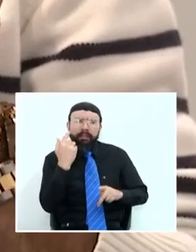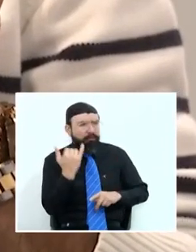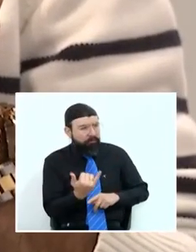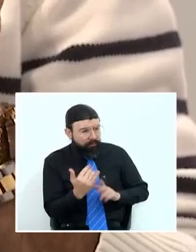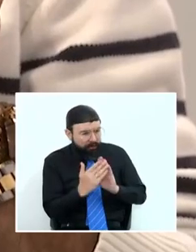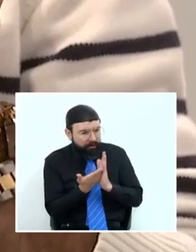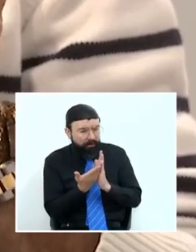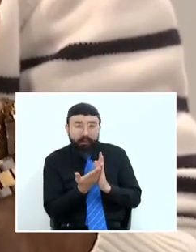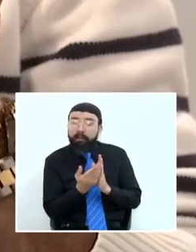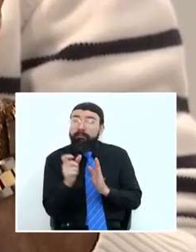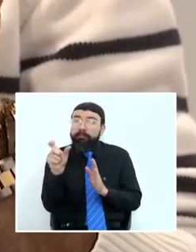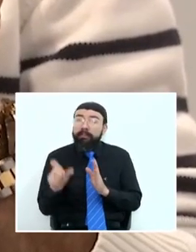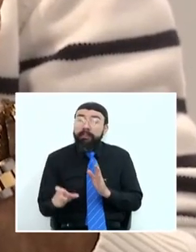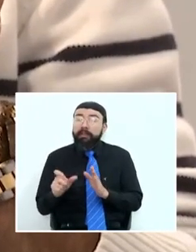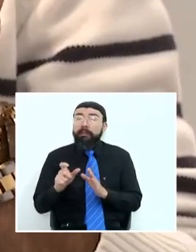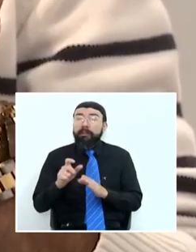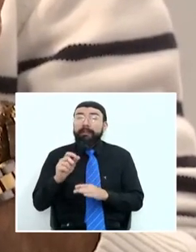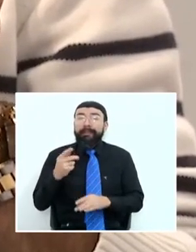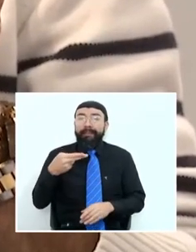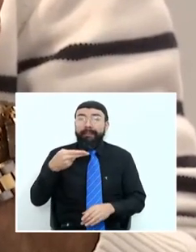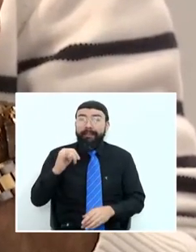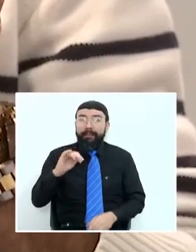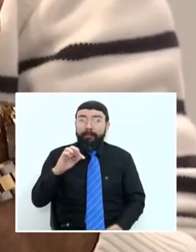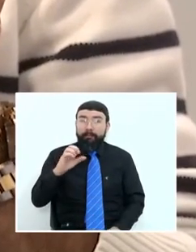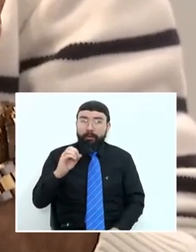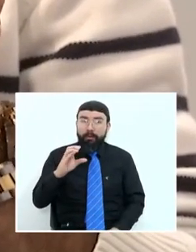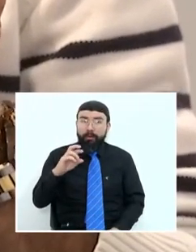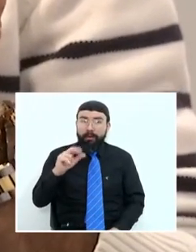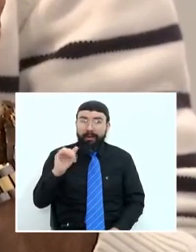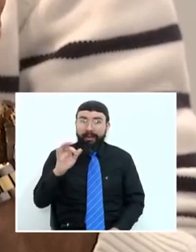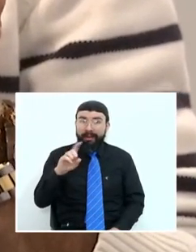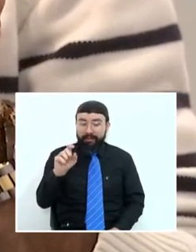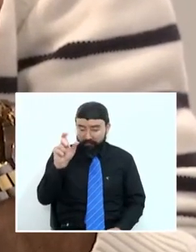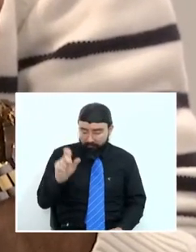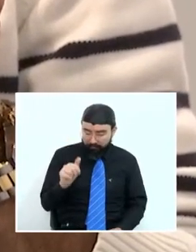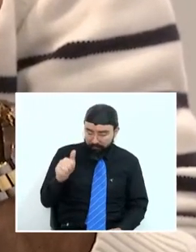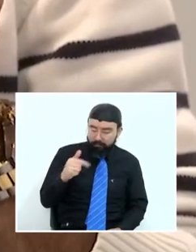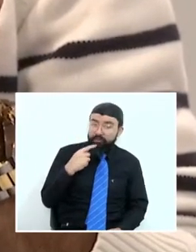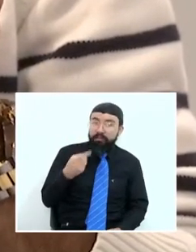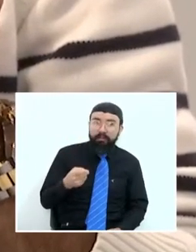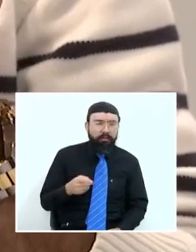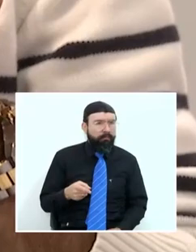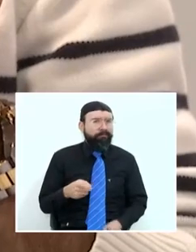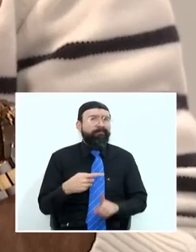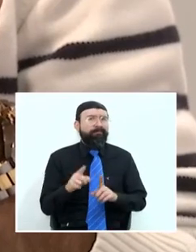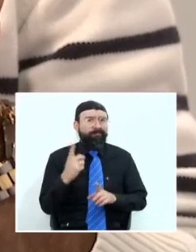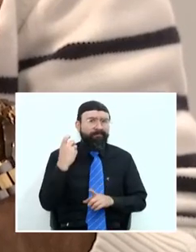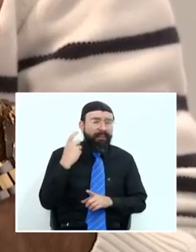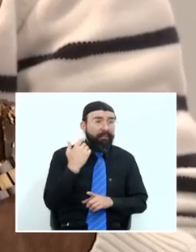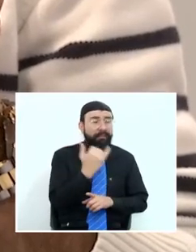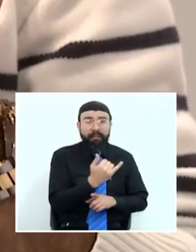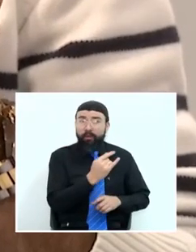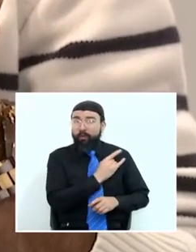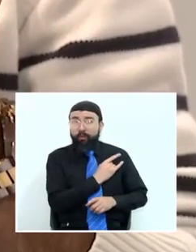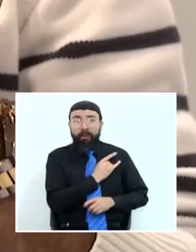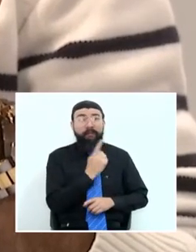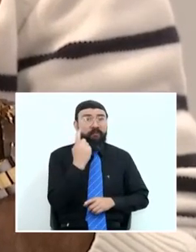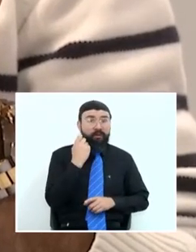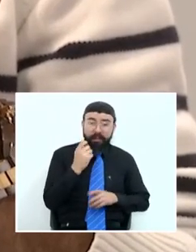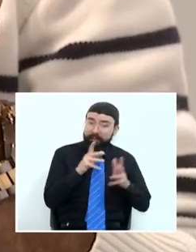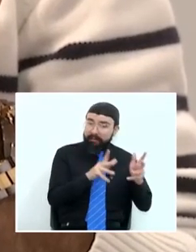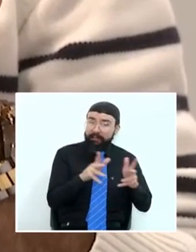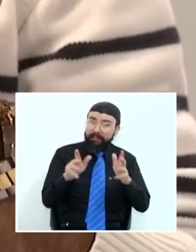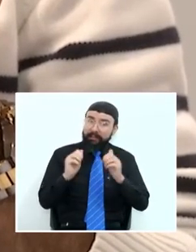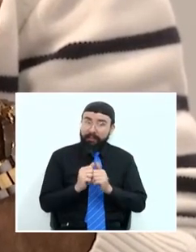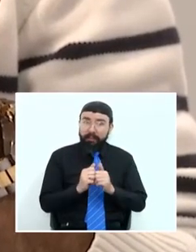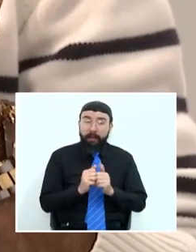dijo Hipócrates, antes de Cristo. Y perdóneme, pero es que en muchas facultades de medicina no lo he entendido. Que tu